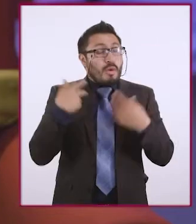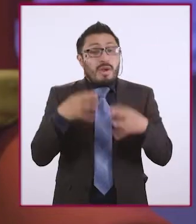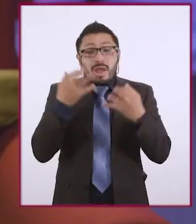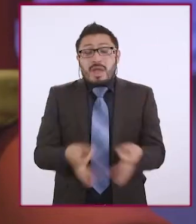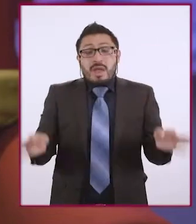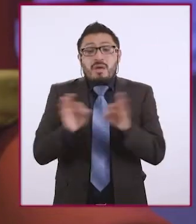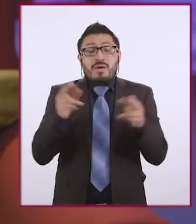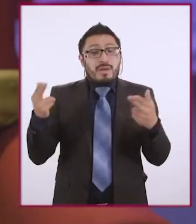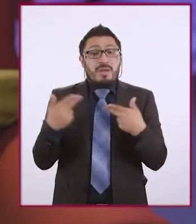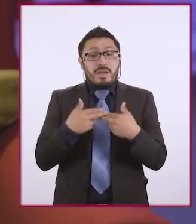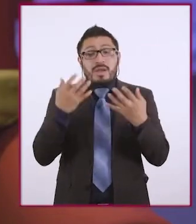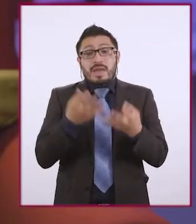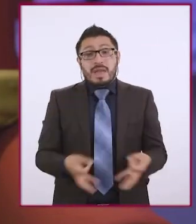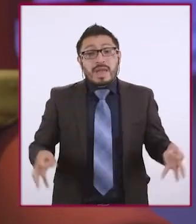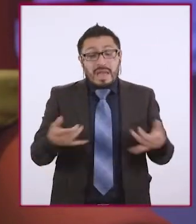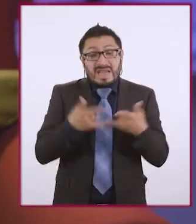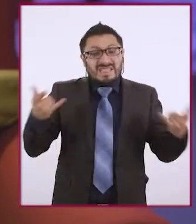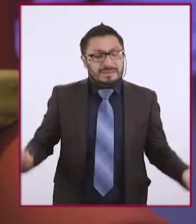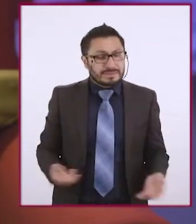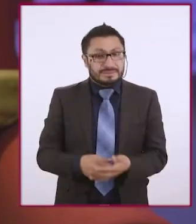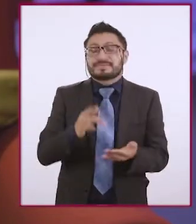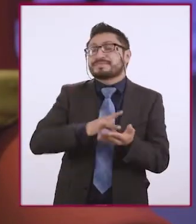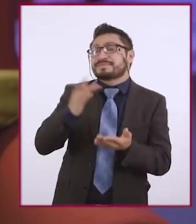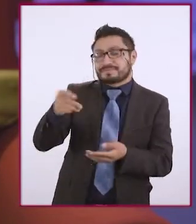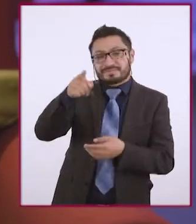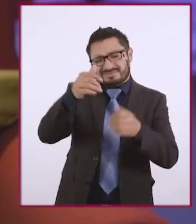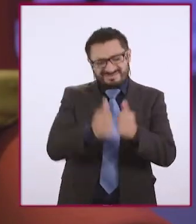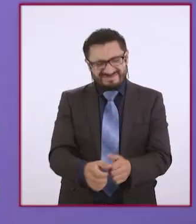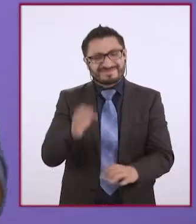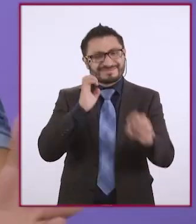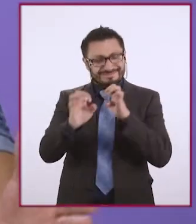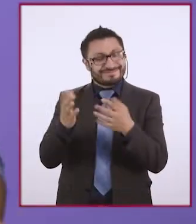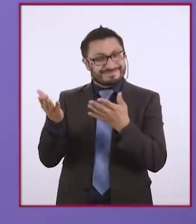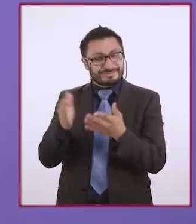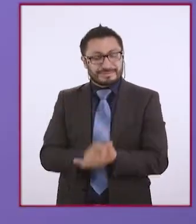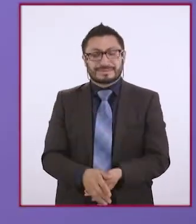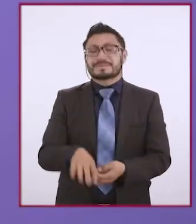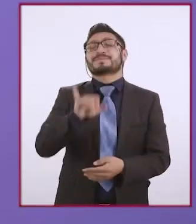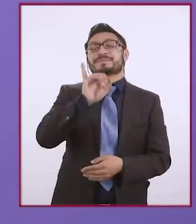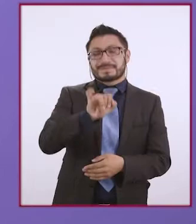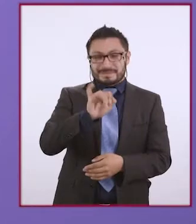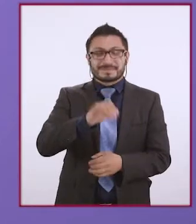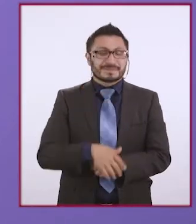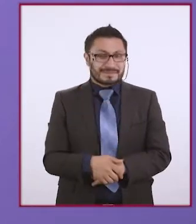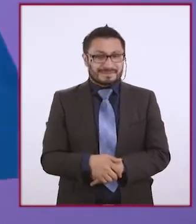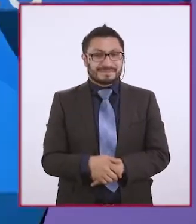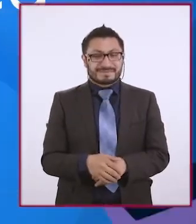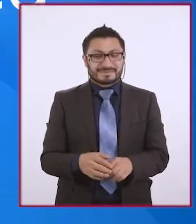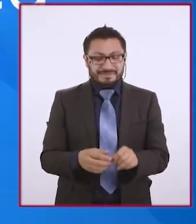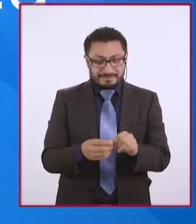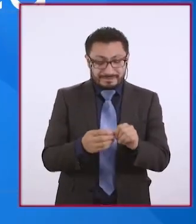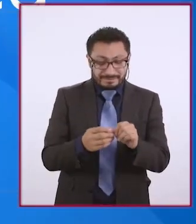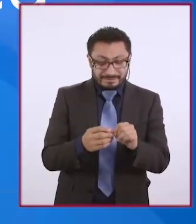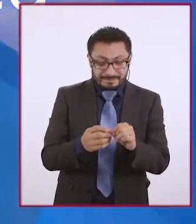Sin duda, gracias, Donovan. ¿Te quedas con nosotros para la entrevista? No me lo perdería por nada.